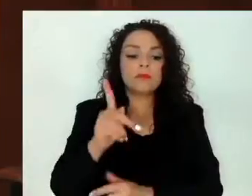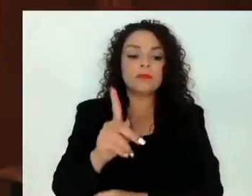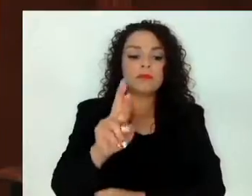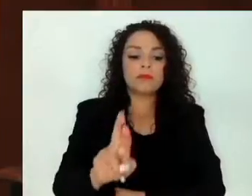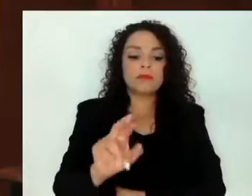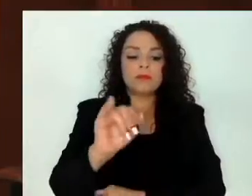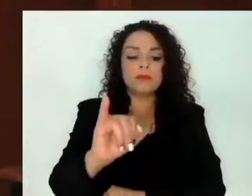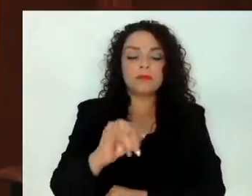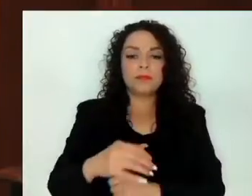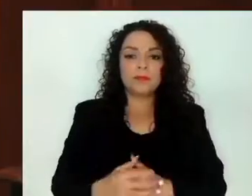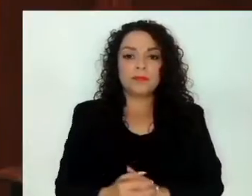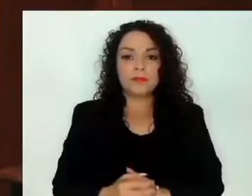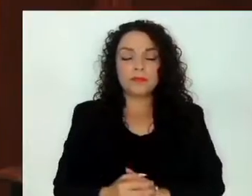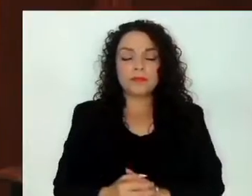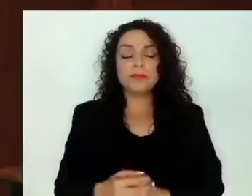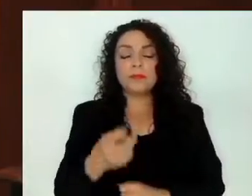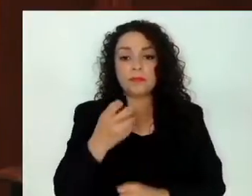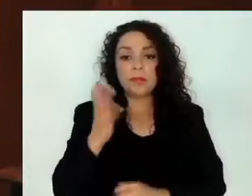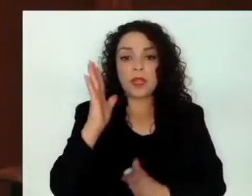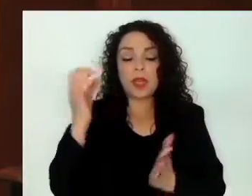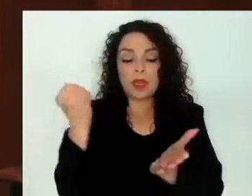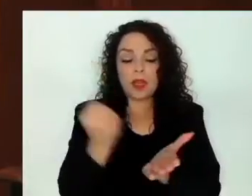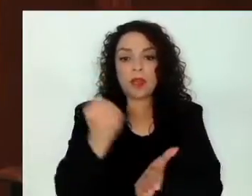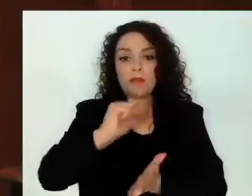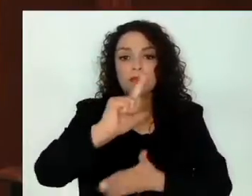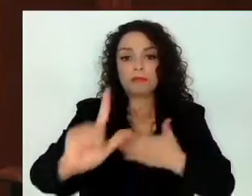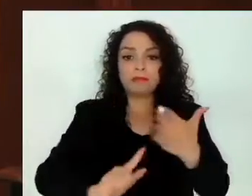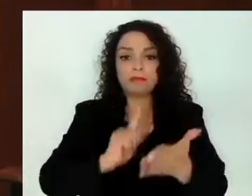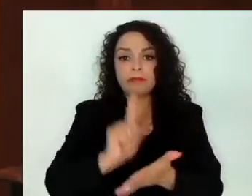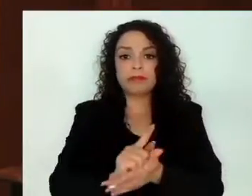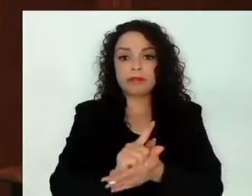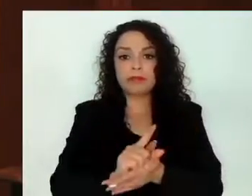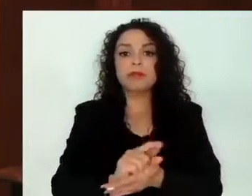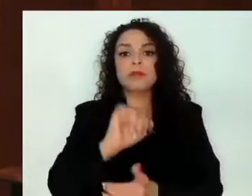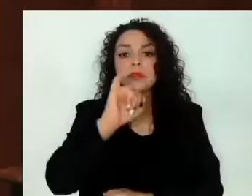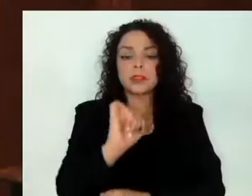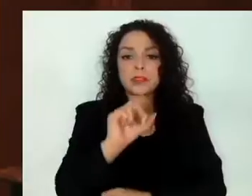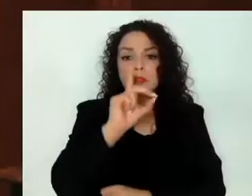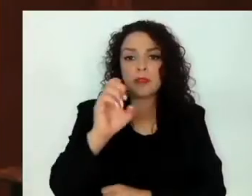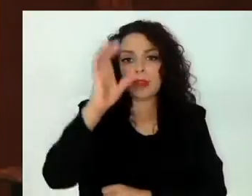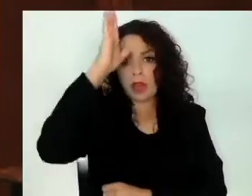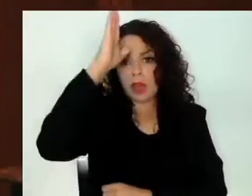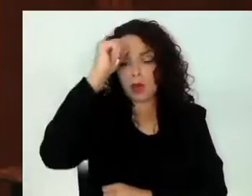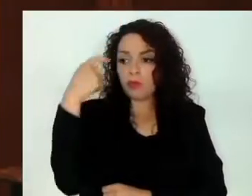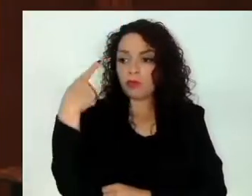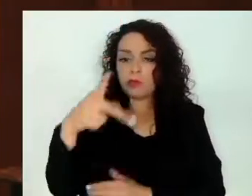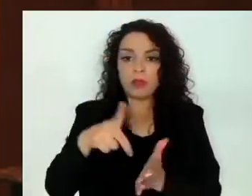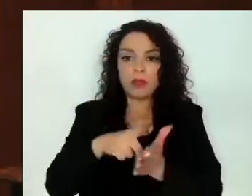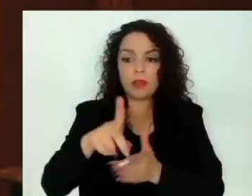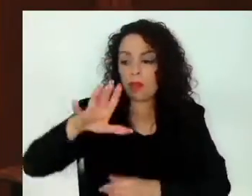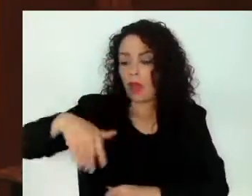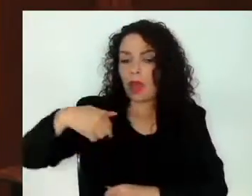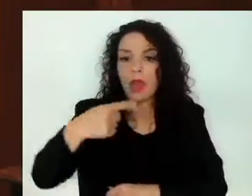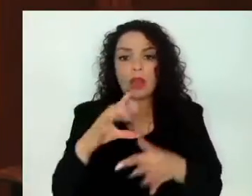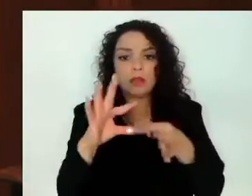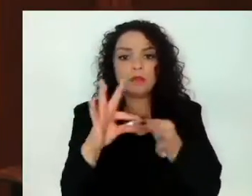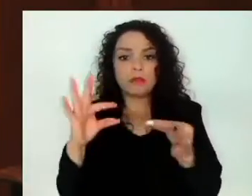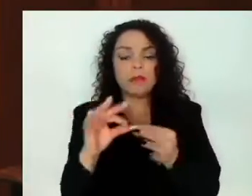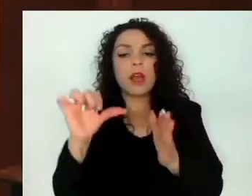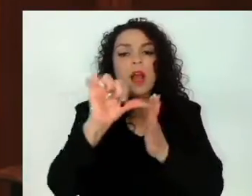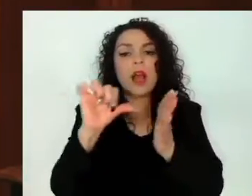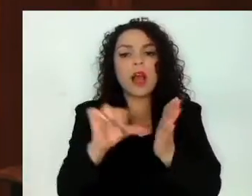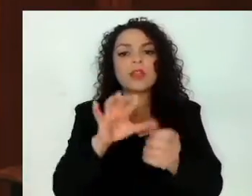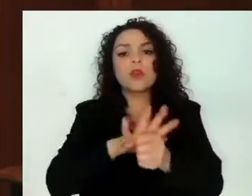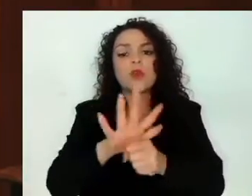Fue sometida a la aprobación de la legislatura de conformidad con el derecho mencionado en los artículos